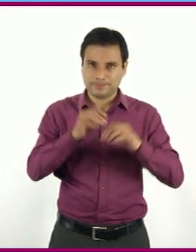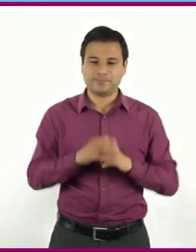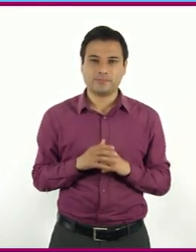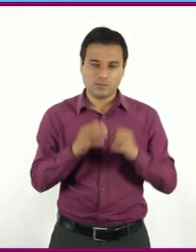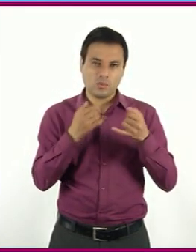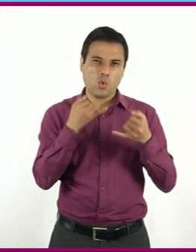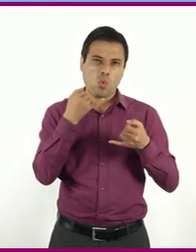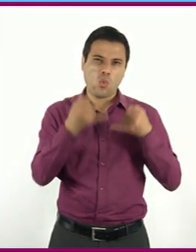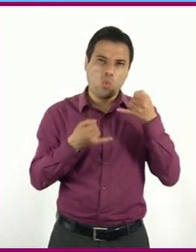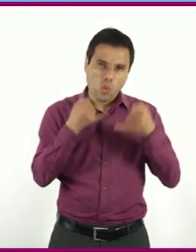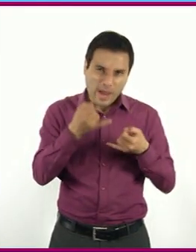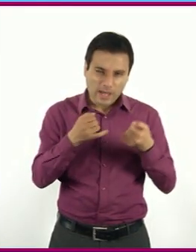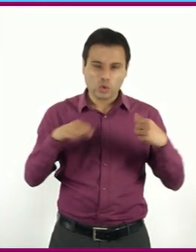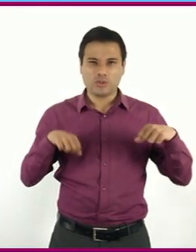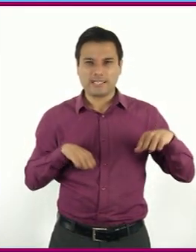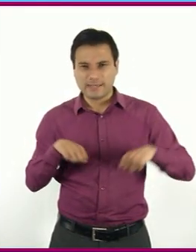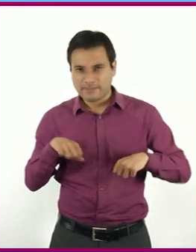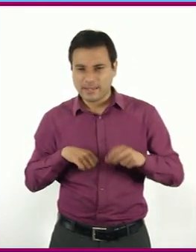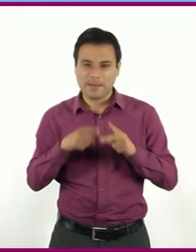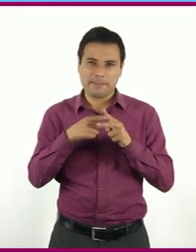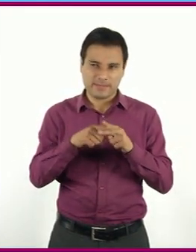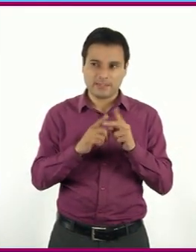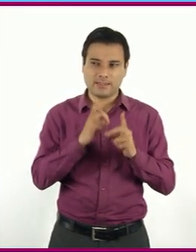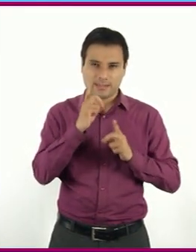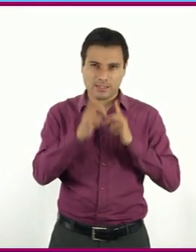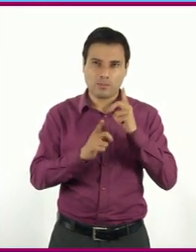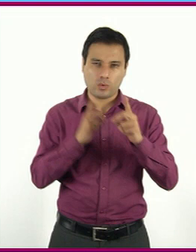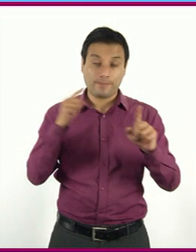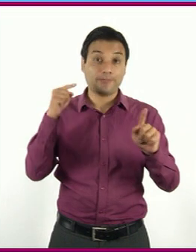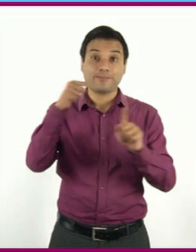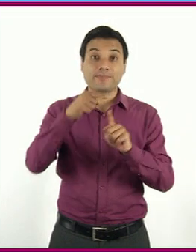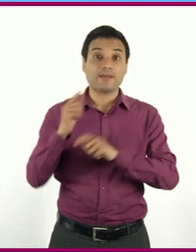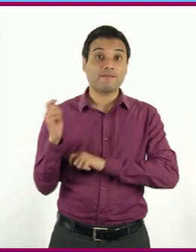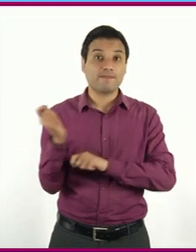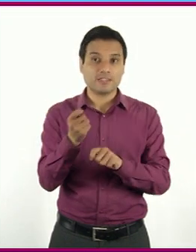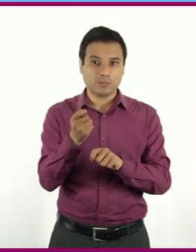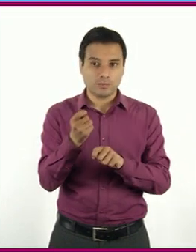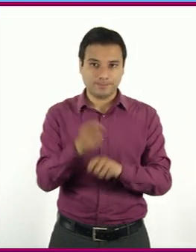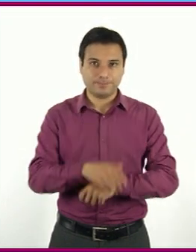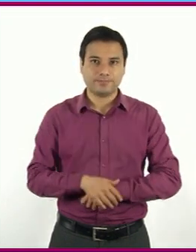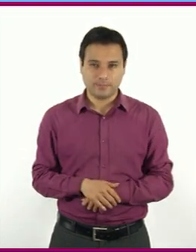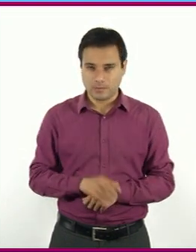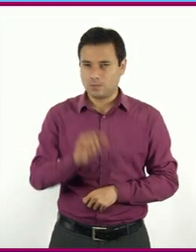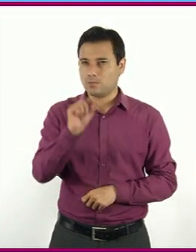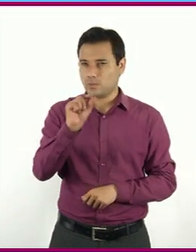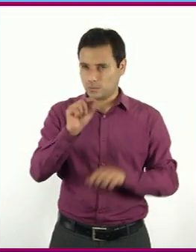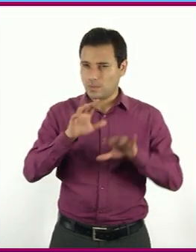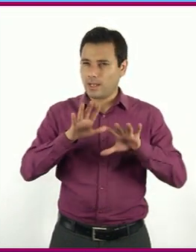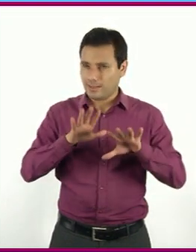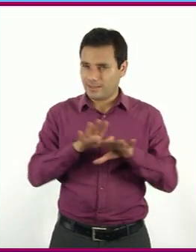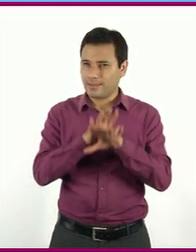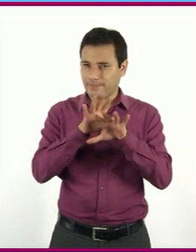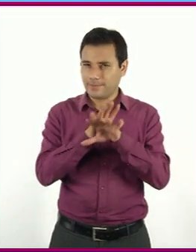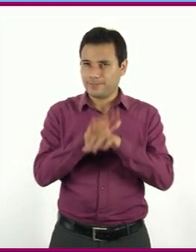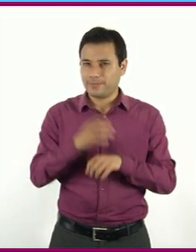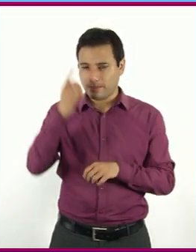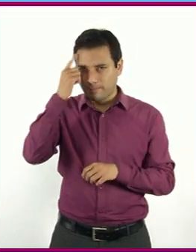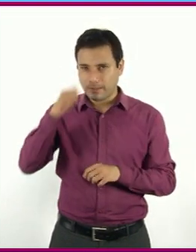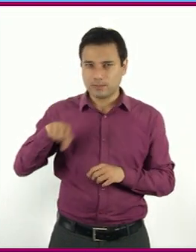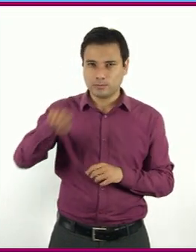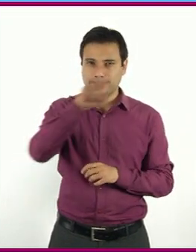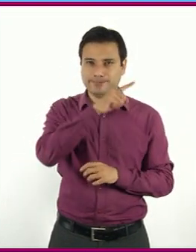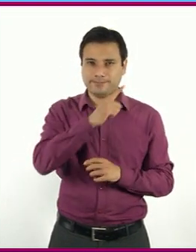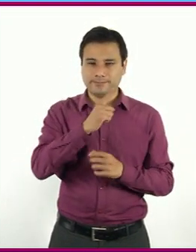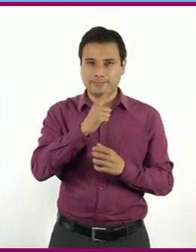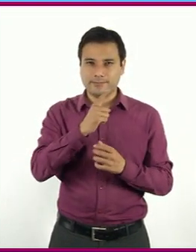juegos y actividades de iniciación deportiva encaminados al béisbol, modificando elementos estructurales del mismo para hacer su práctica viable